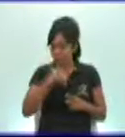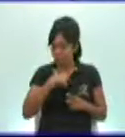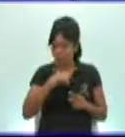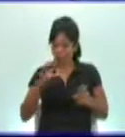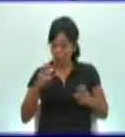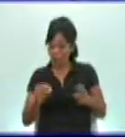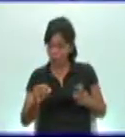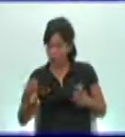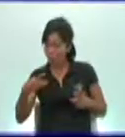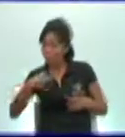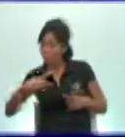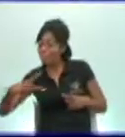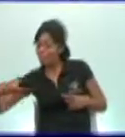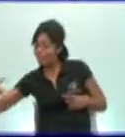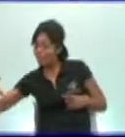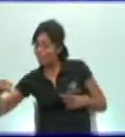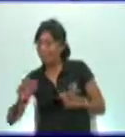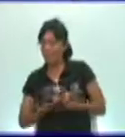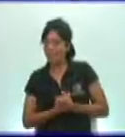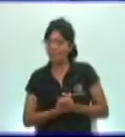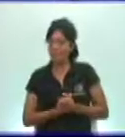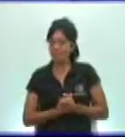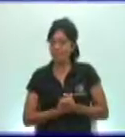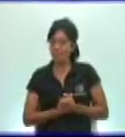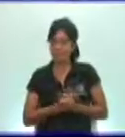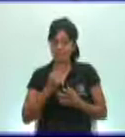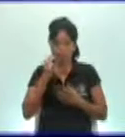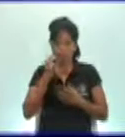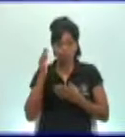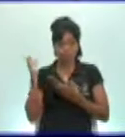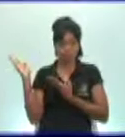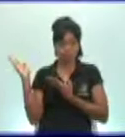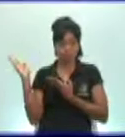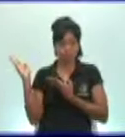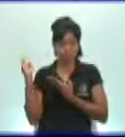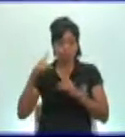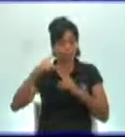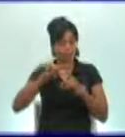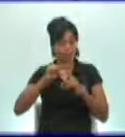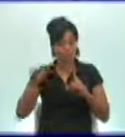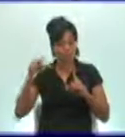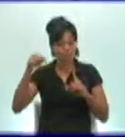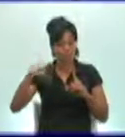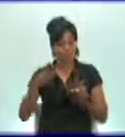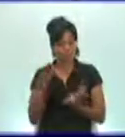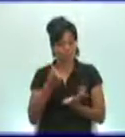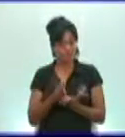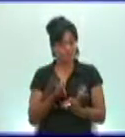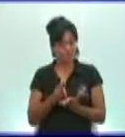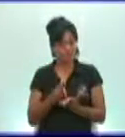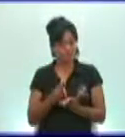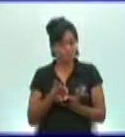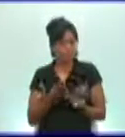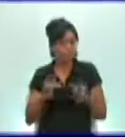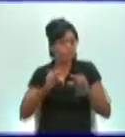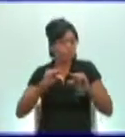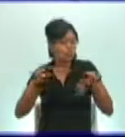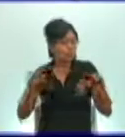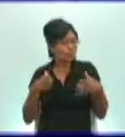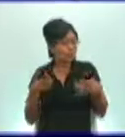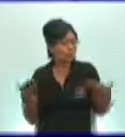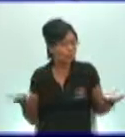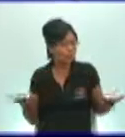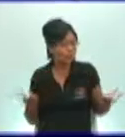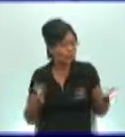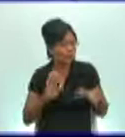Y ya tienen en su pantalla el tema de nuestra clase de hoy, que son las oraciones según la actitud